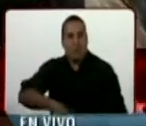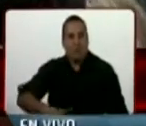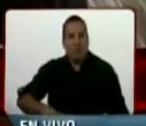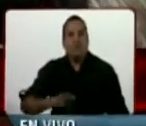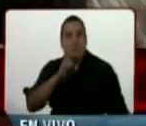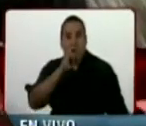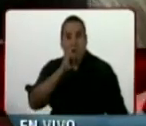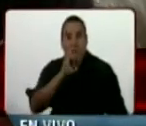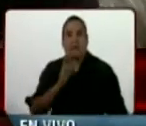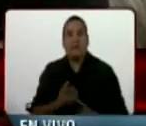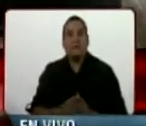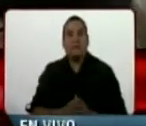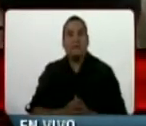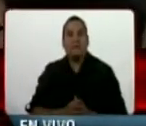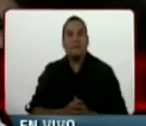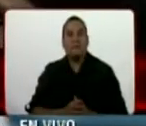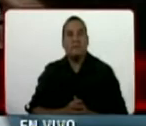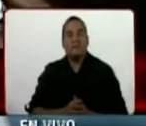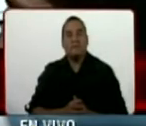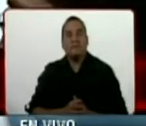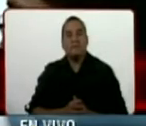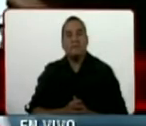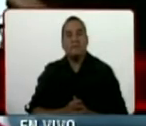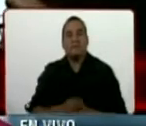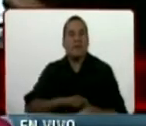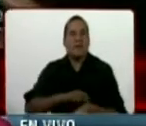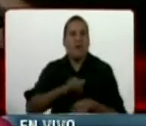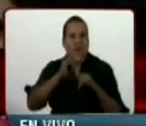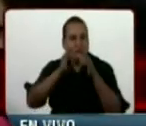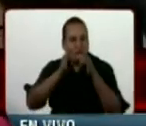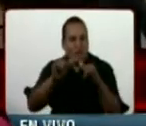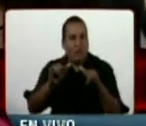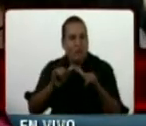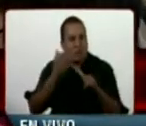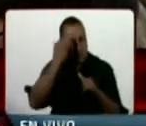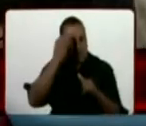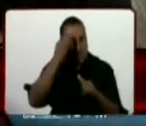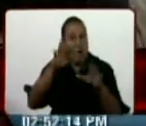Nicolás Maduro. Decía que, de acuerdo a la información que manejan,